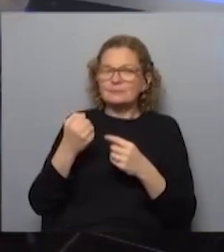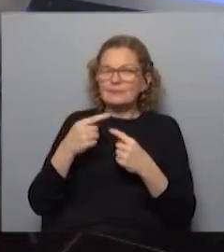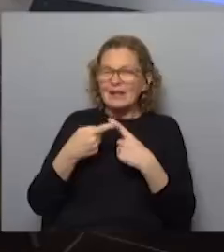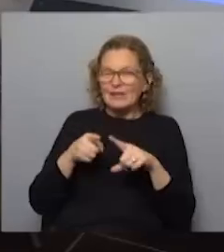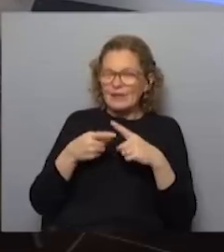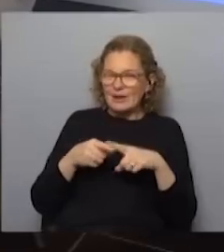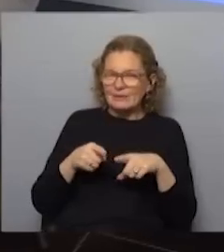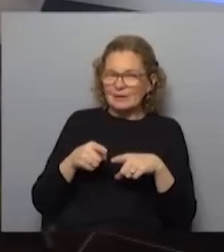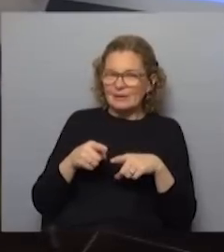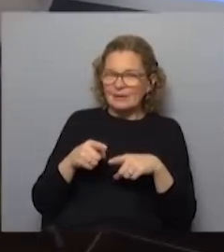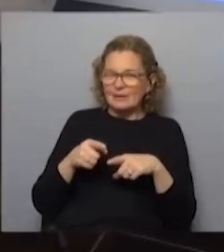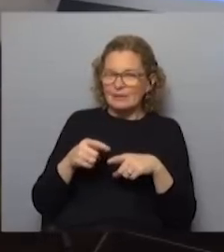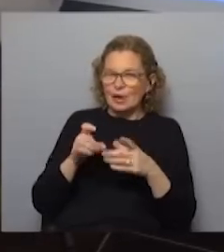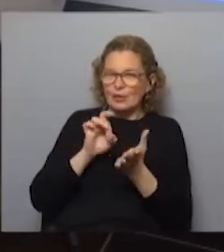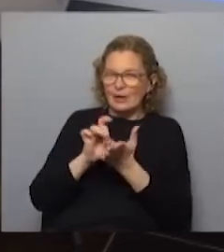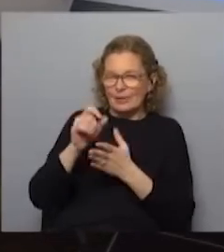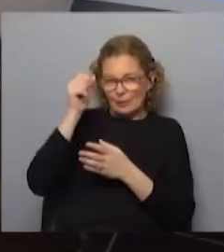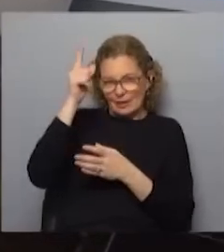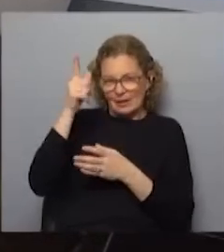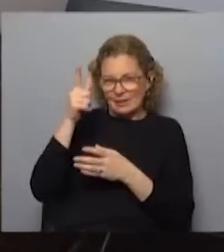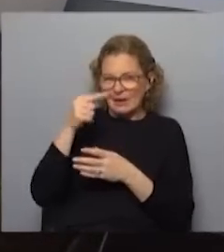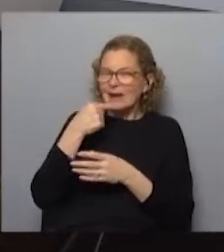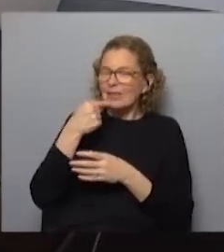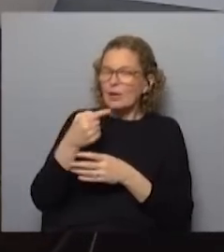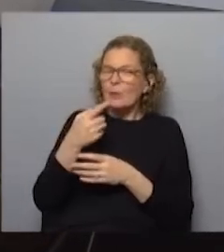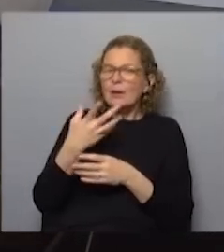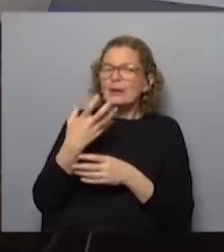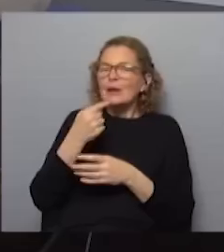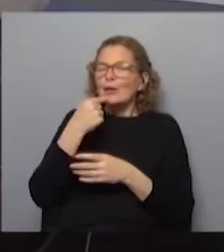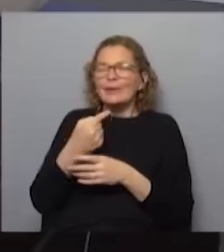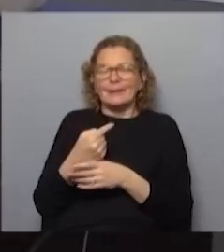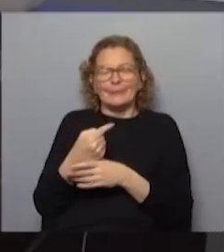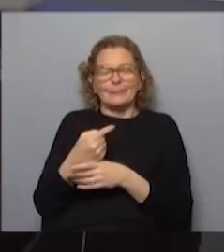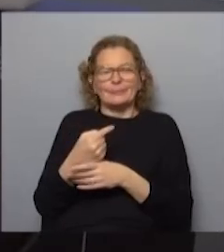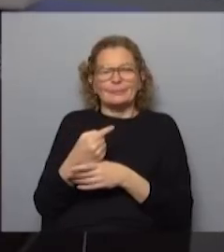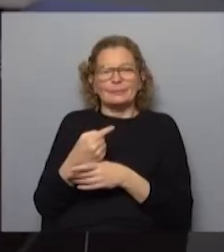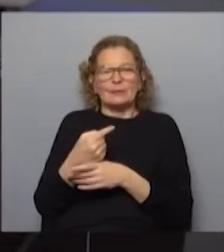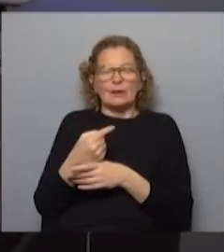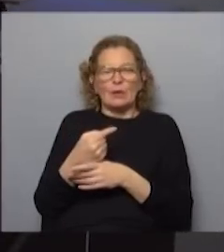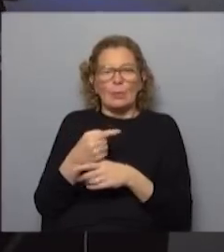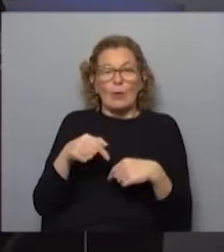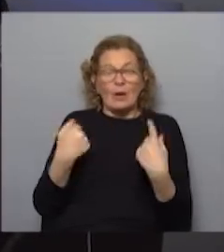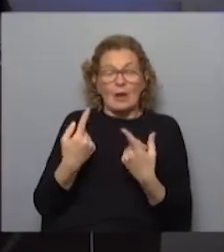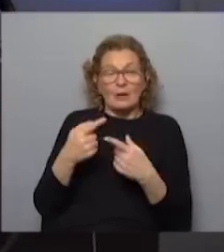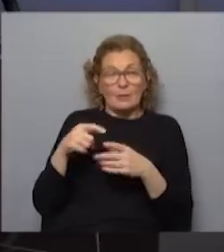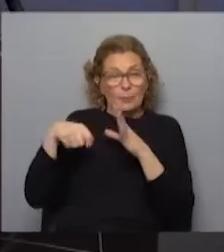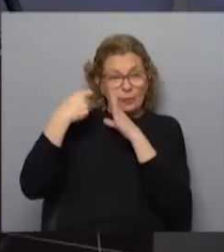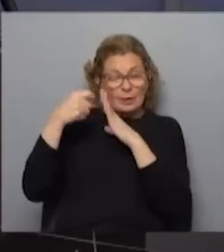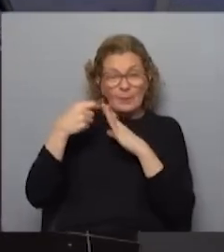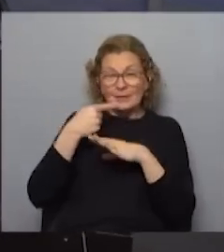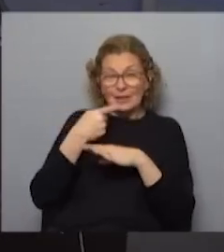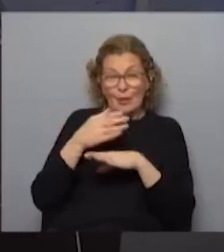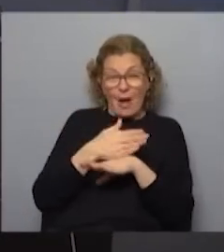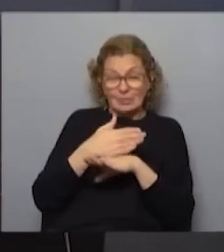recomendaciones de los propios servicios de inteligencia no me refiero a que como como aquí en este programa se ha